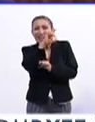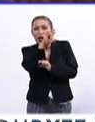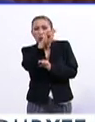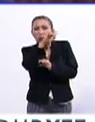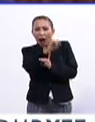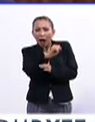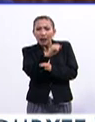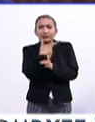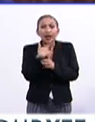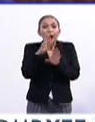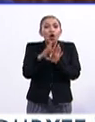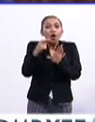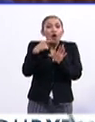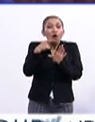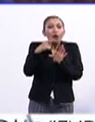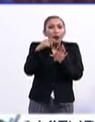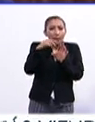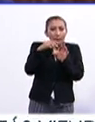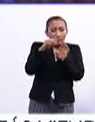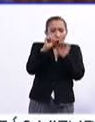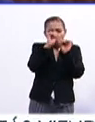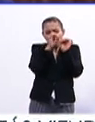a ver